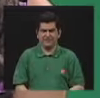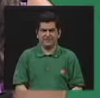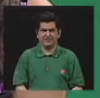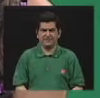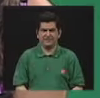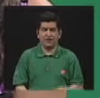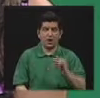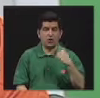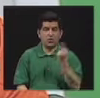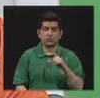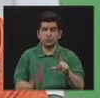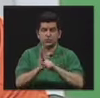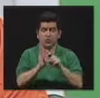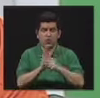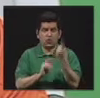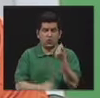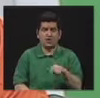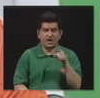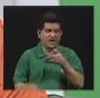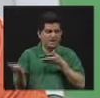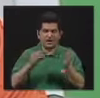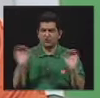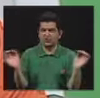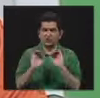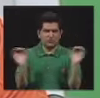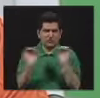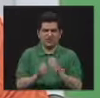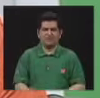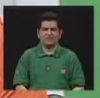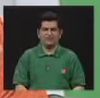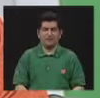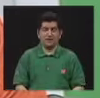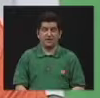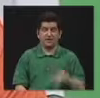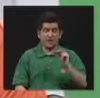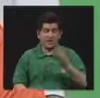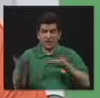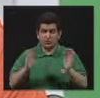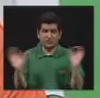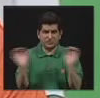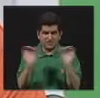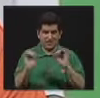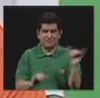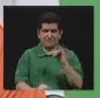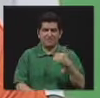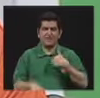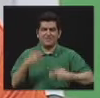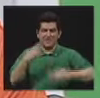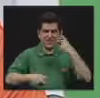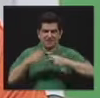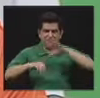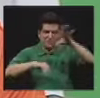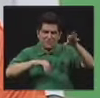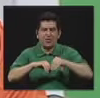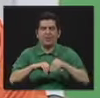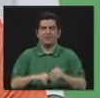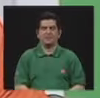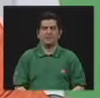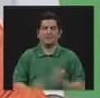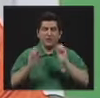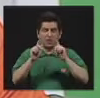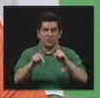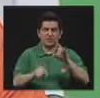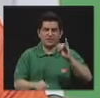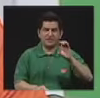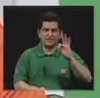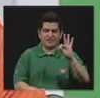reforma deficiente. No es una ley deficiente, es una ley que no sirve para nada. Y encima de no servir para nada, encima de eso tiene un problema adicional, que le